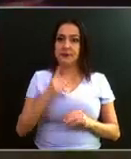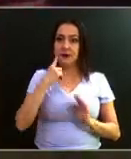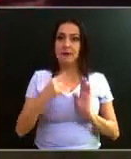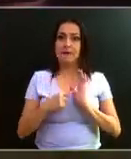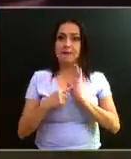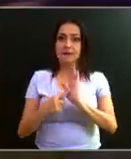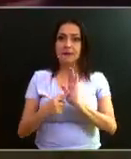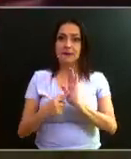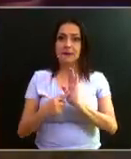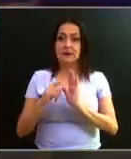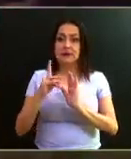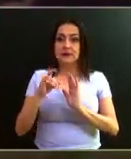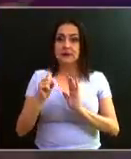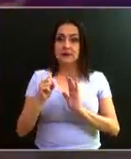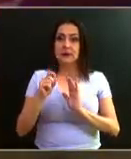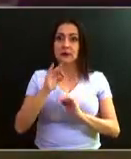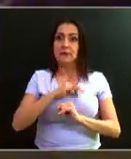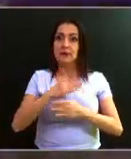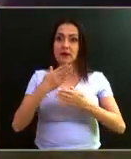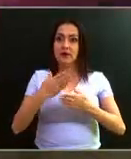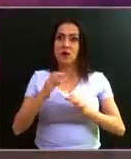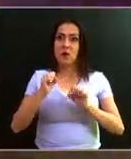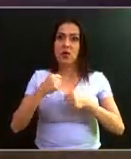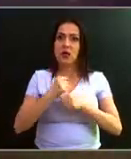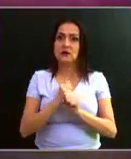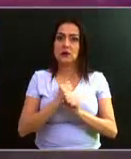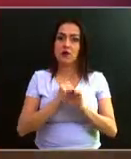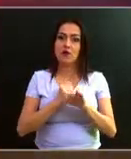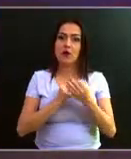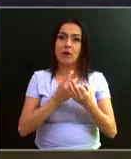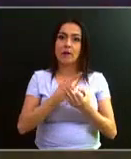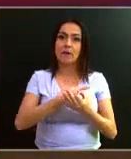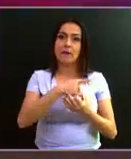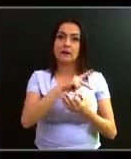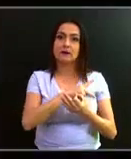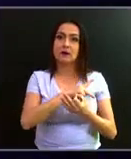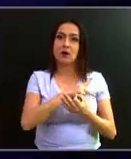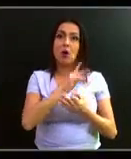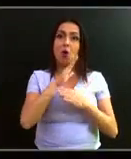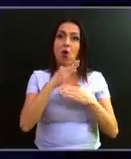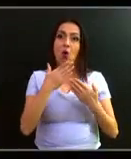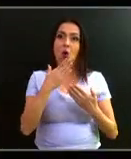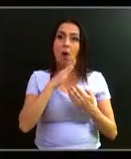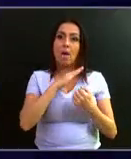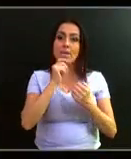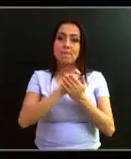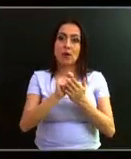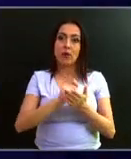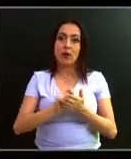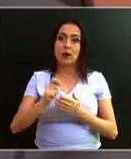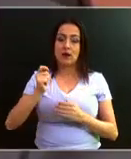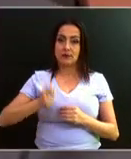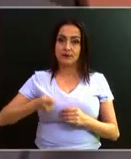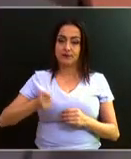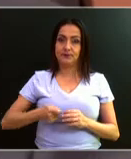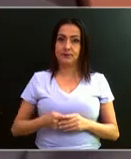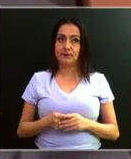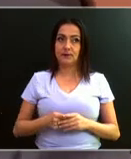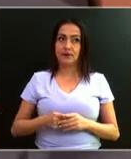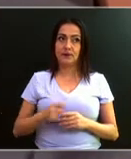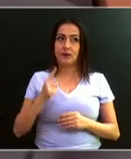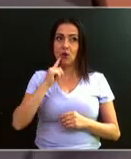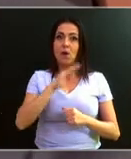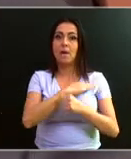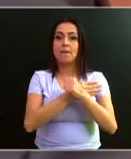presentar la solicitud en el INS, el beneficiario puede hacerlo de manera personal o mediante un poder a un abogado. Un poder